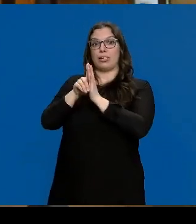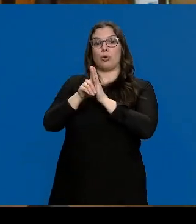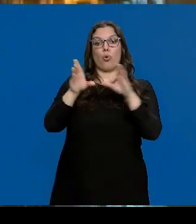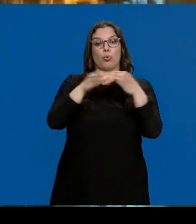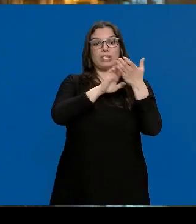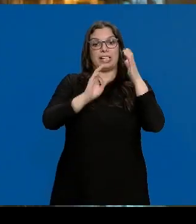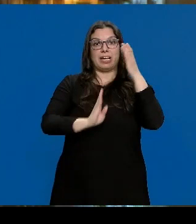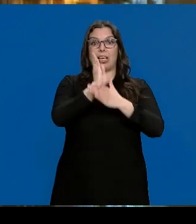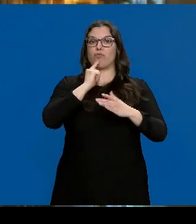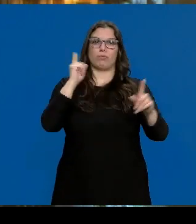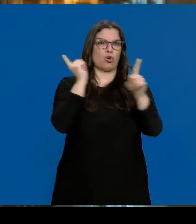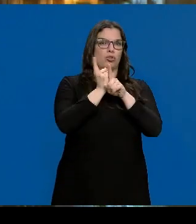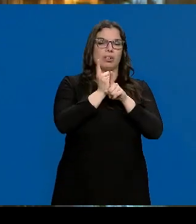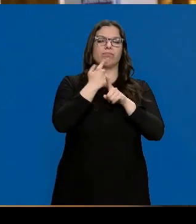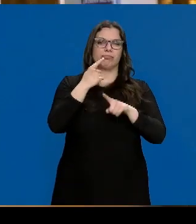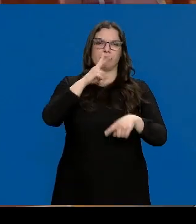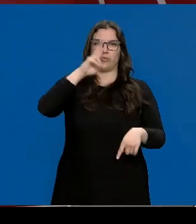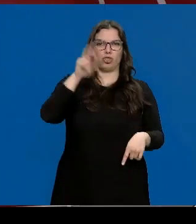Junta.